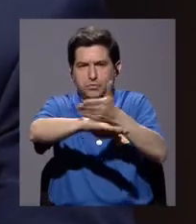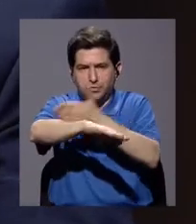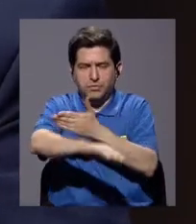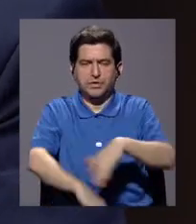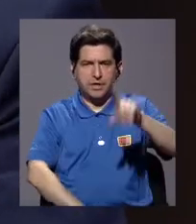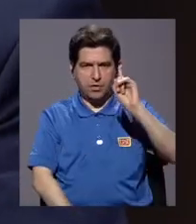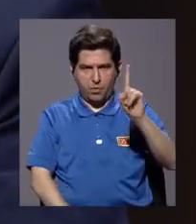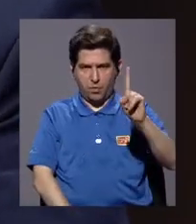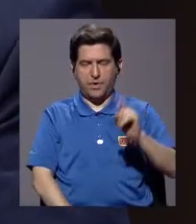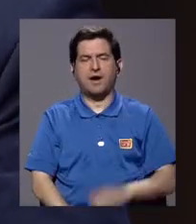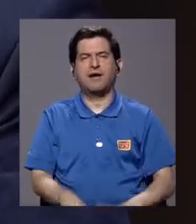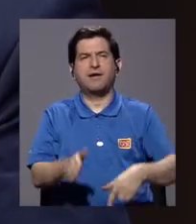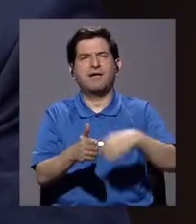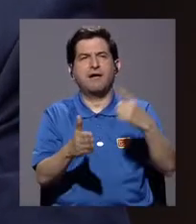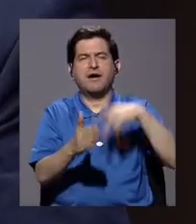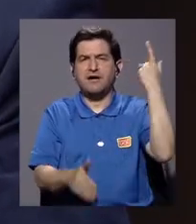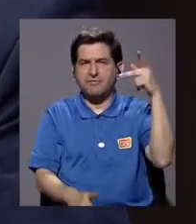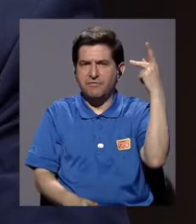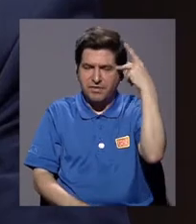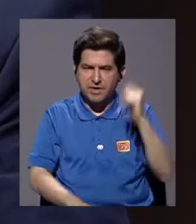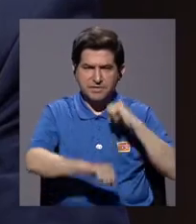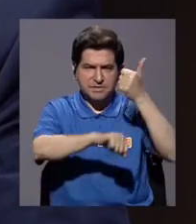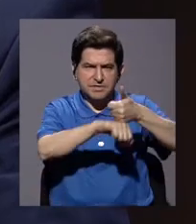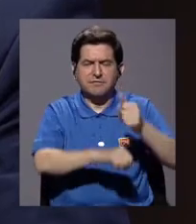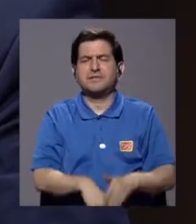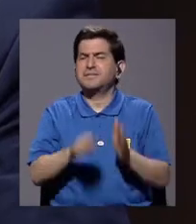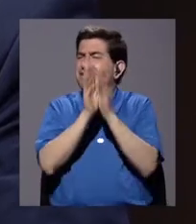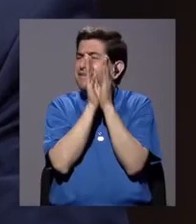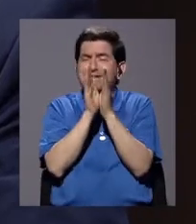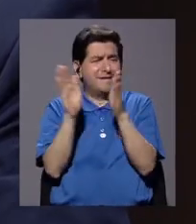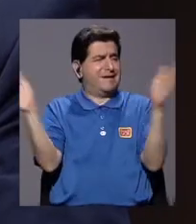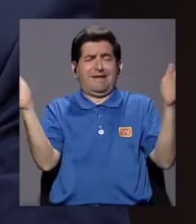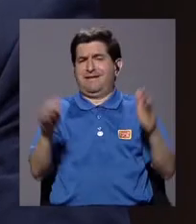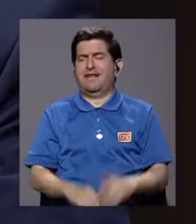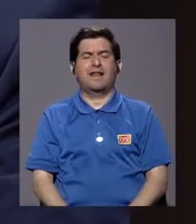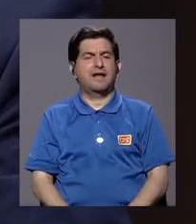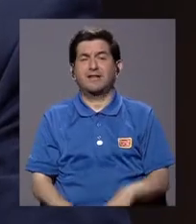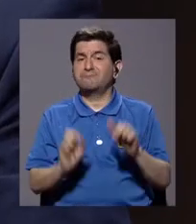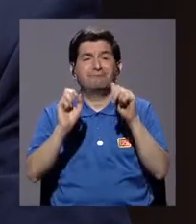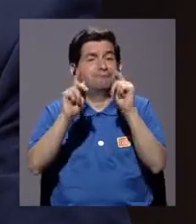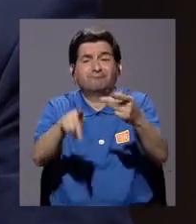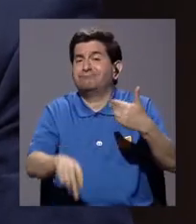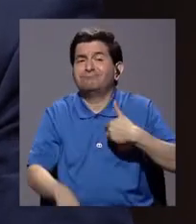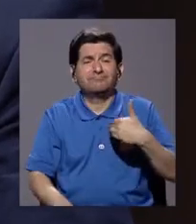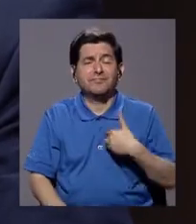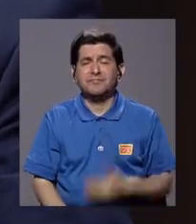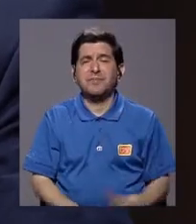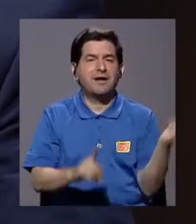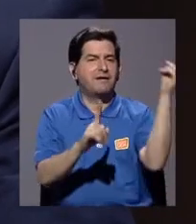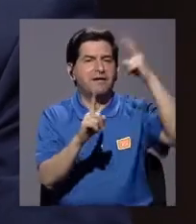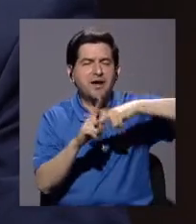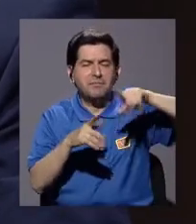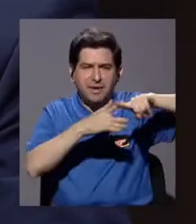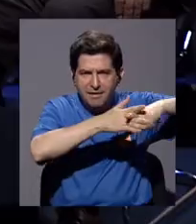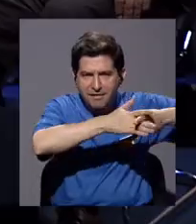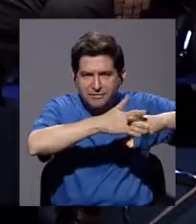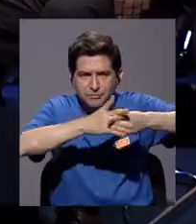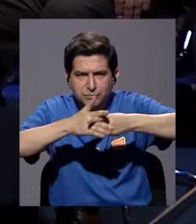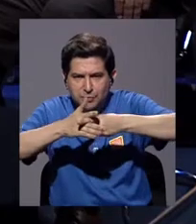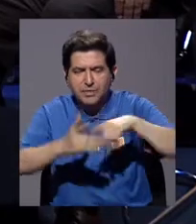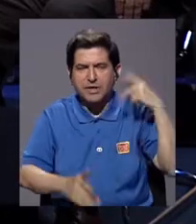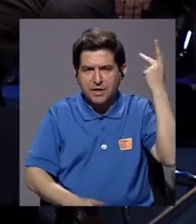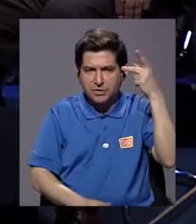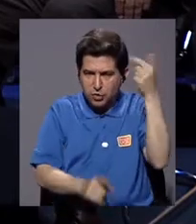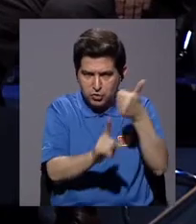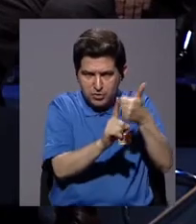posibilidades de mejora. Una es que hay veces las políticas se definen de forma tan general que no da pie para poder operacionalizar